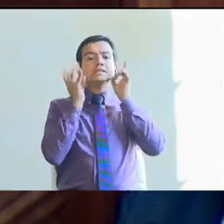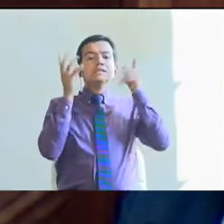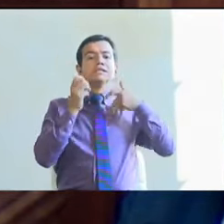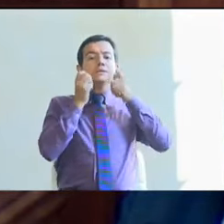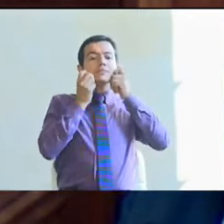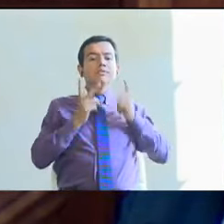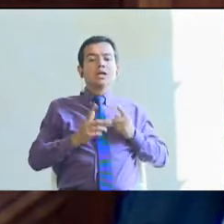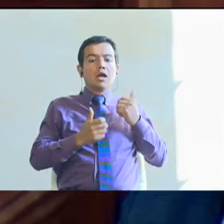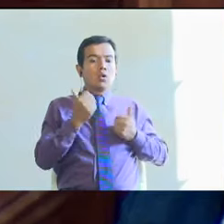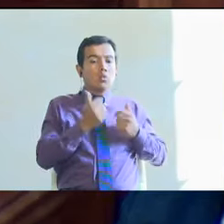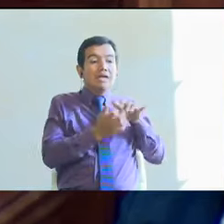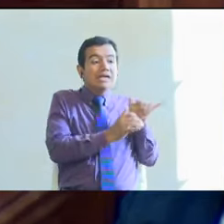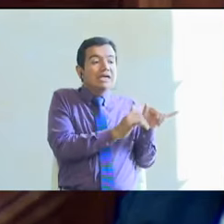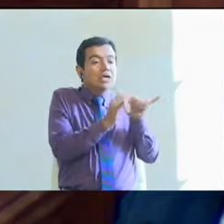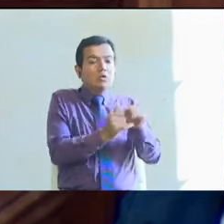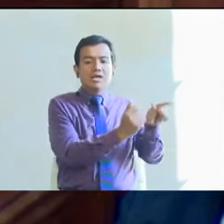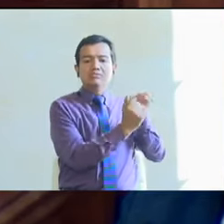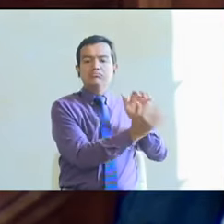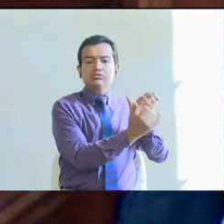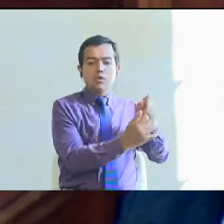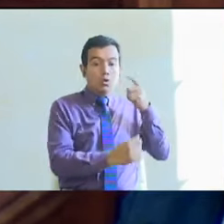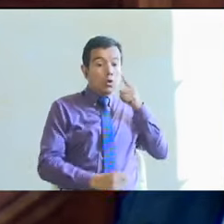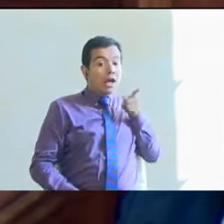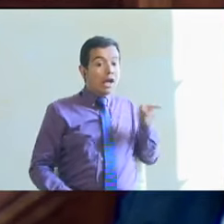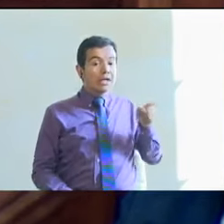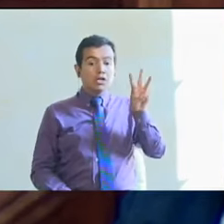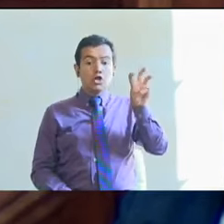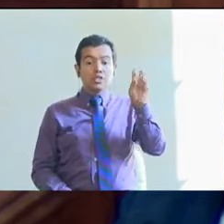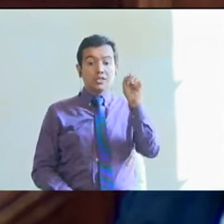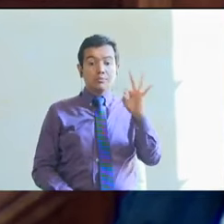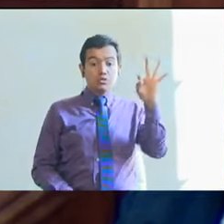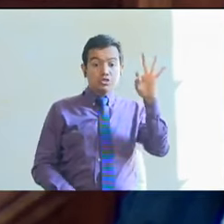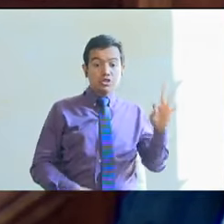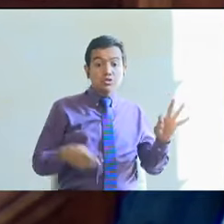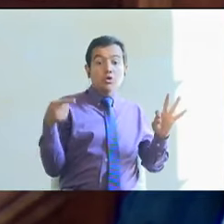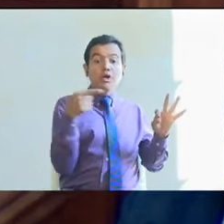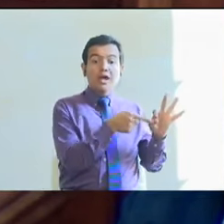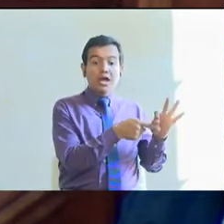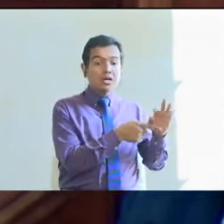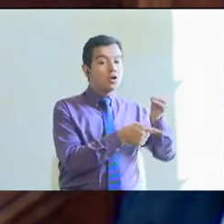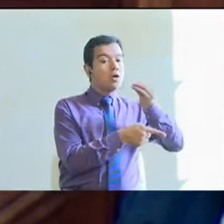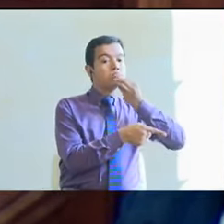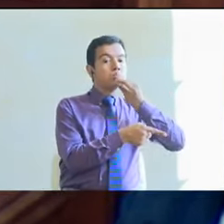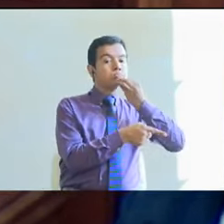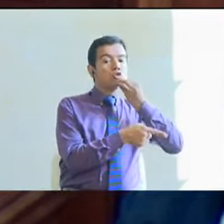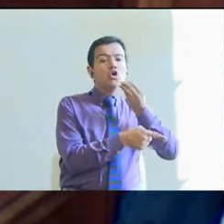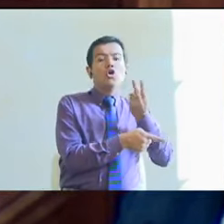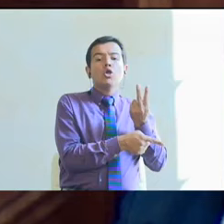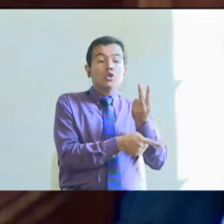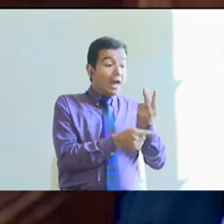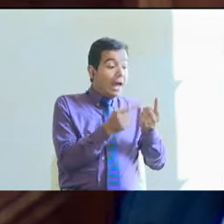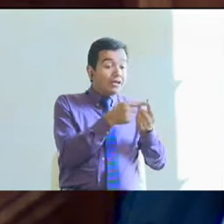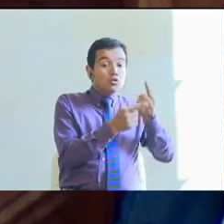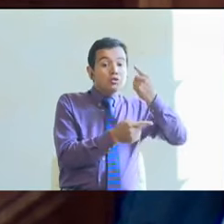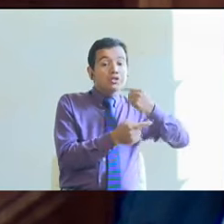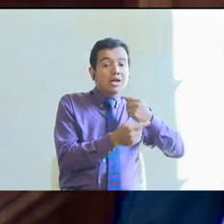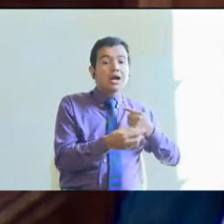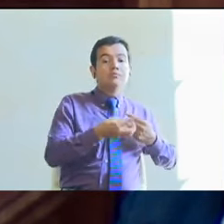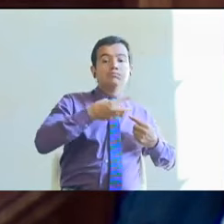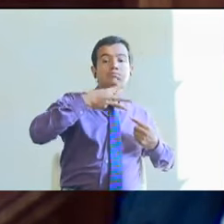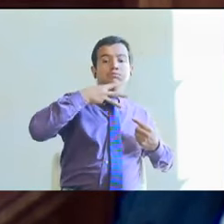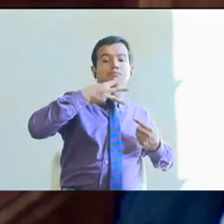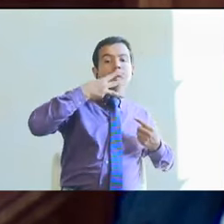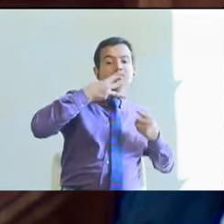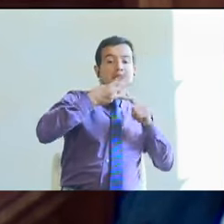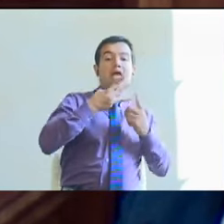compara con un país en guerra 80% de los venezolanos comen dos veces al día o menos diariamente se enferman y mueren venezolanos por